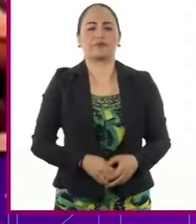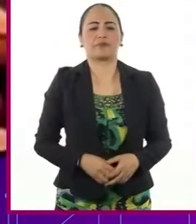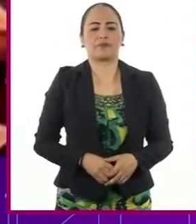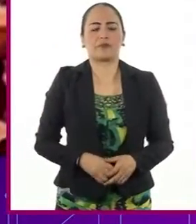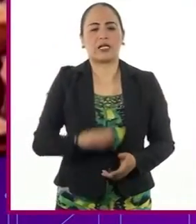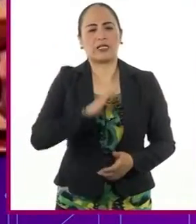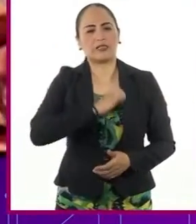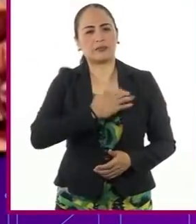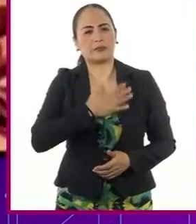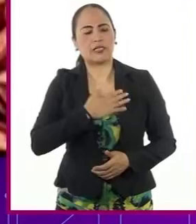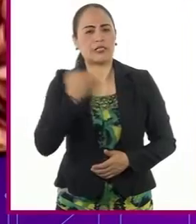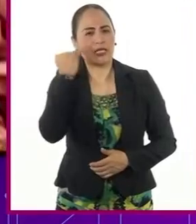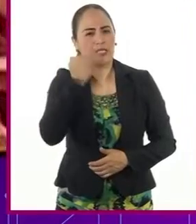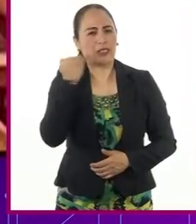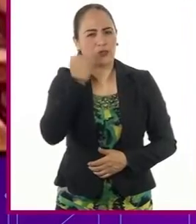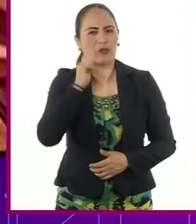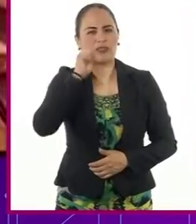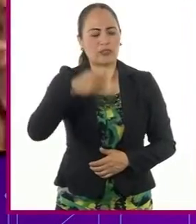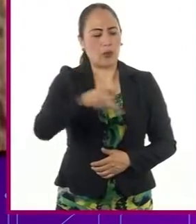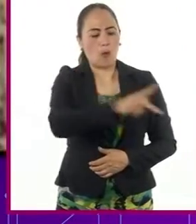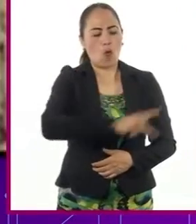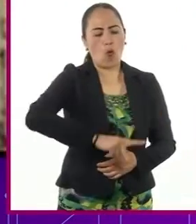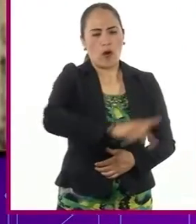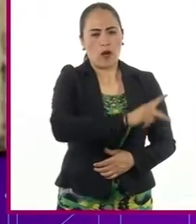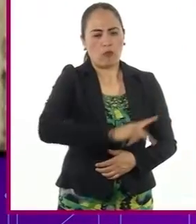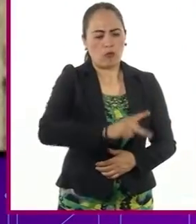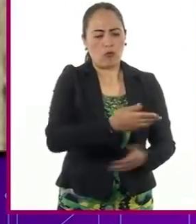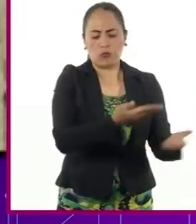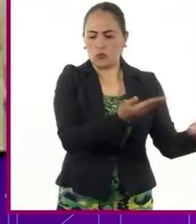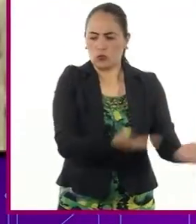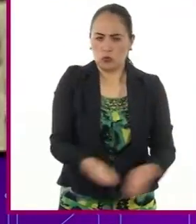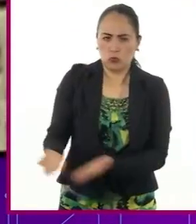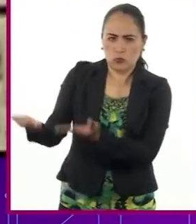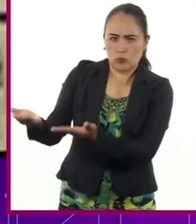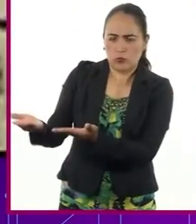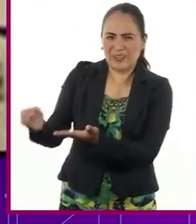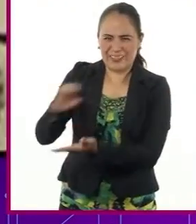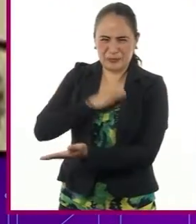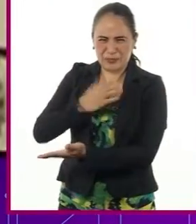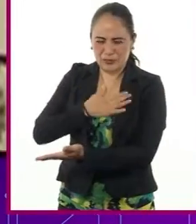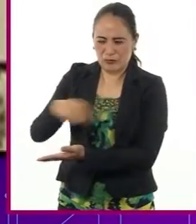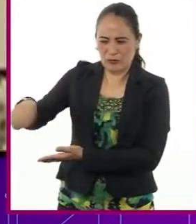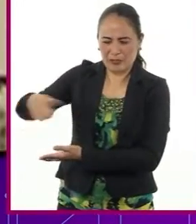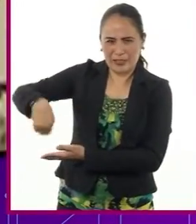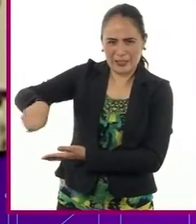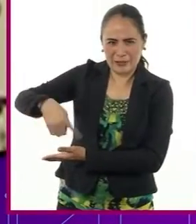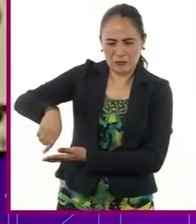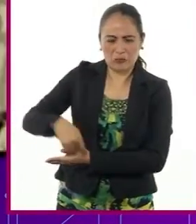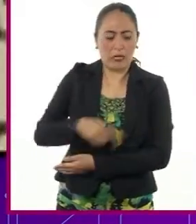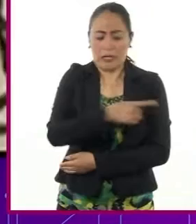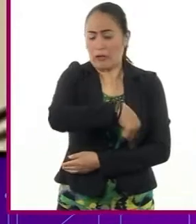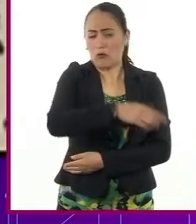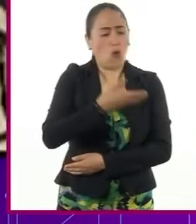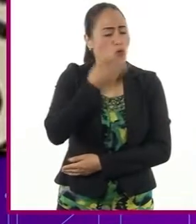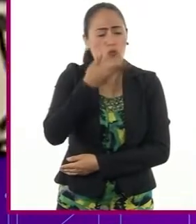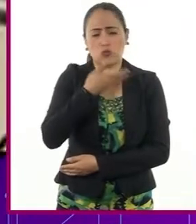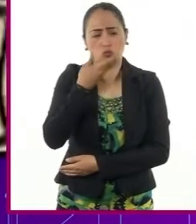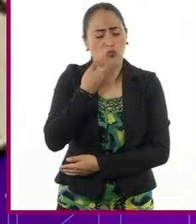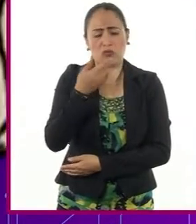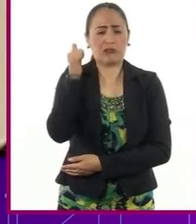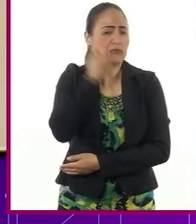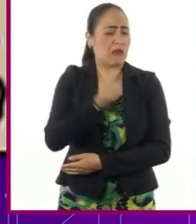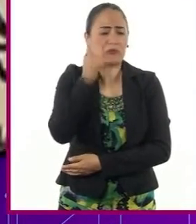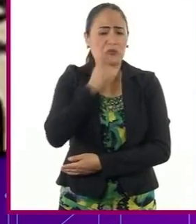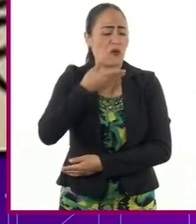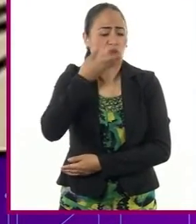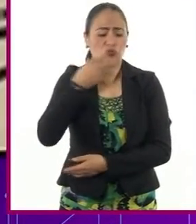el nombre de pueblo. Este pueblo ya estaba acostumbrado, ya tenía su propio sistema tributario, que